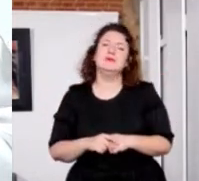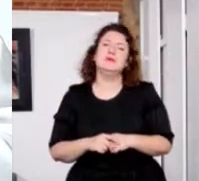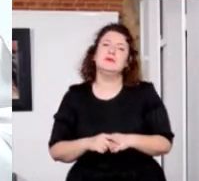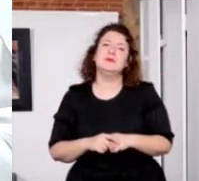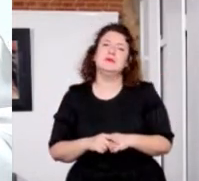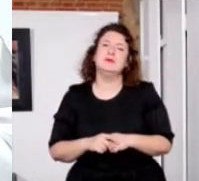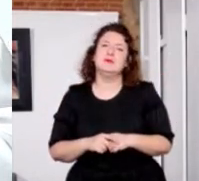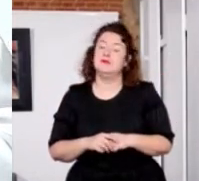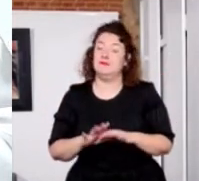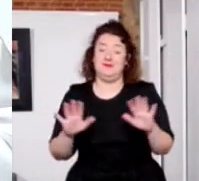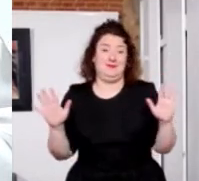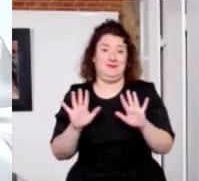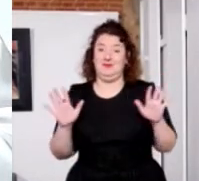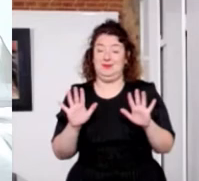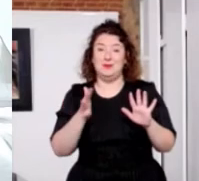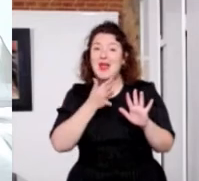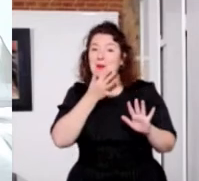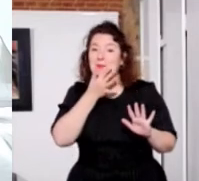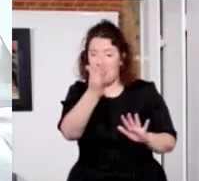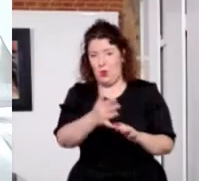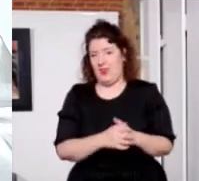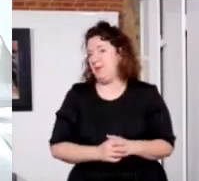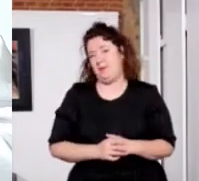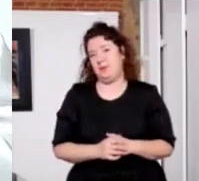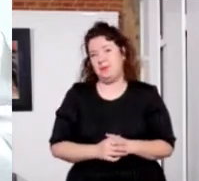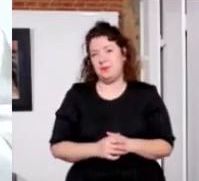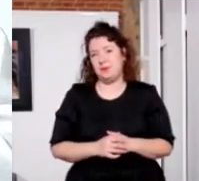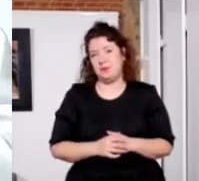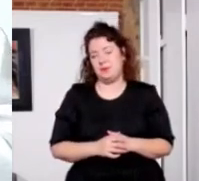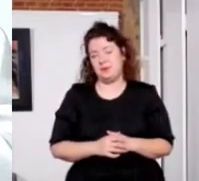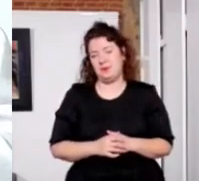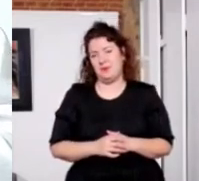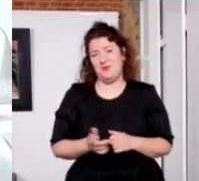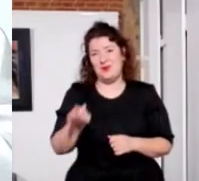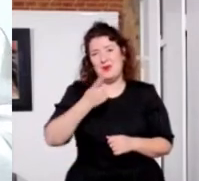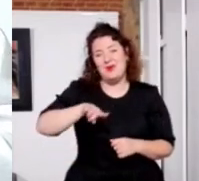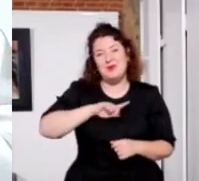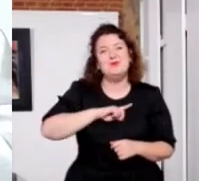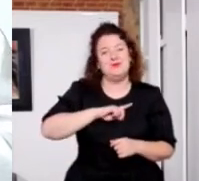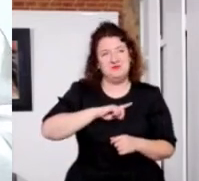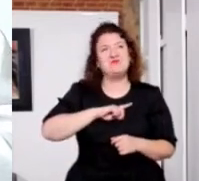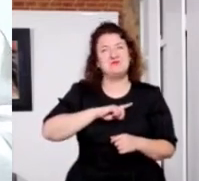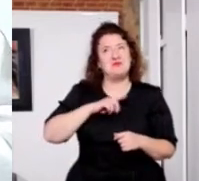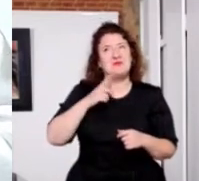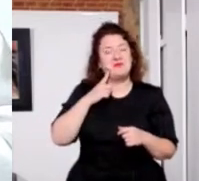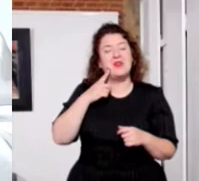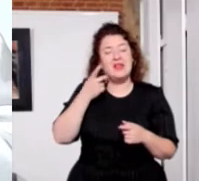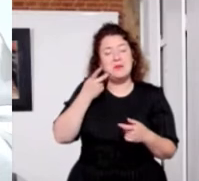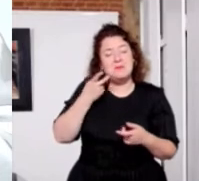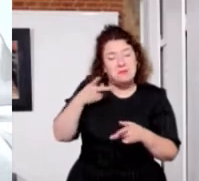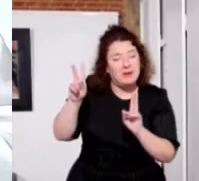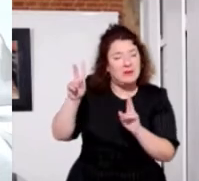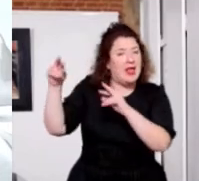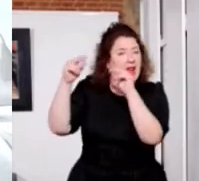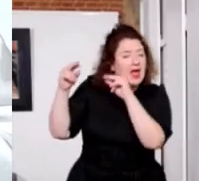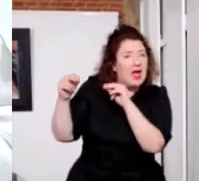Es una auténtica vergüenza que permitamos, que legitimemos y que nos parezca